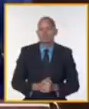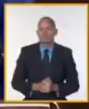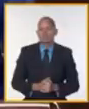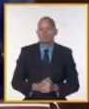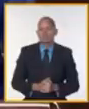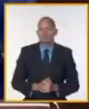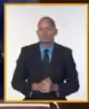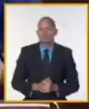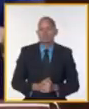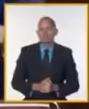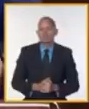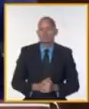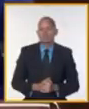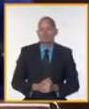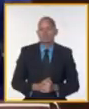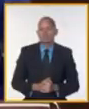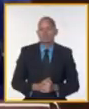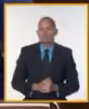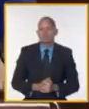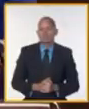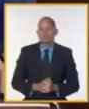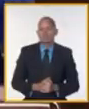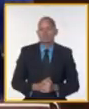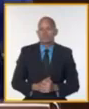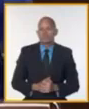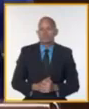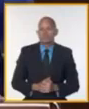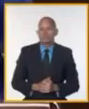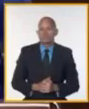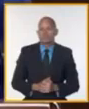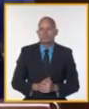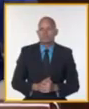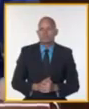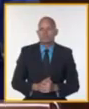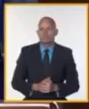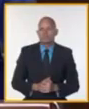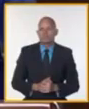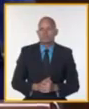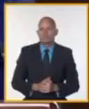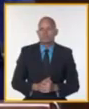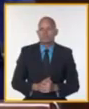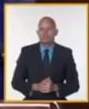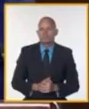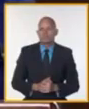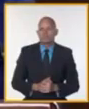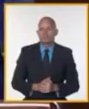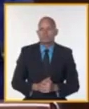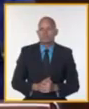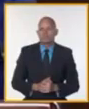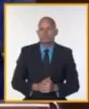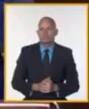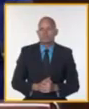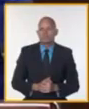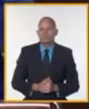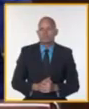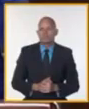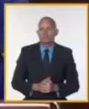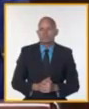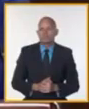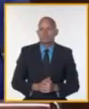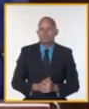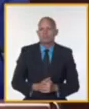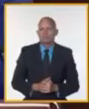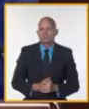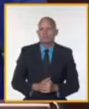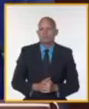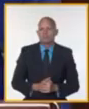1 se requiere su implementación para lograr el avance de otros objetivos y de otras acciones.